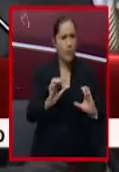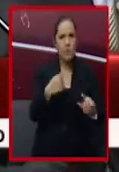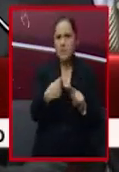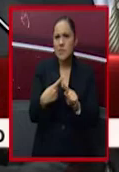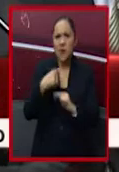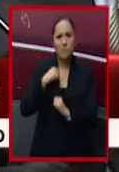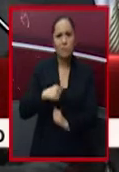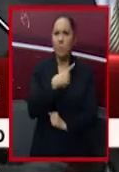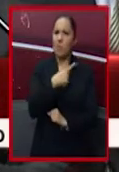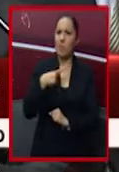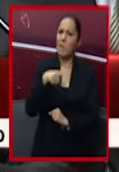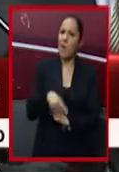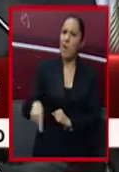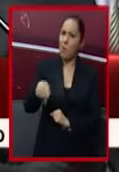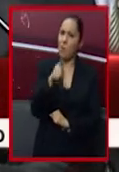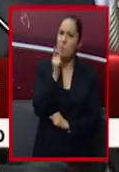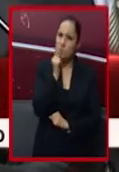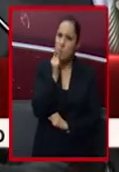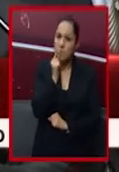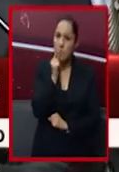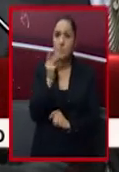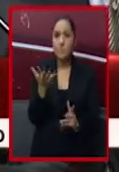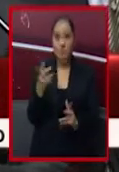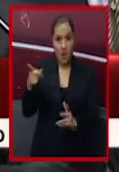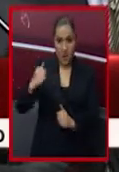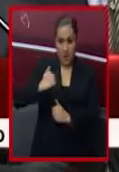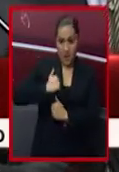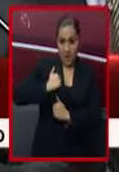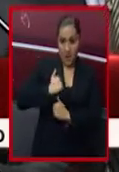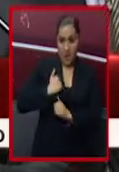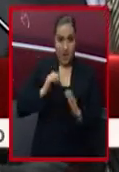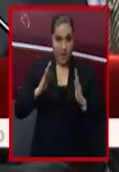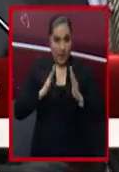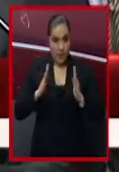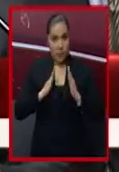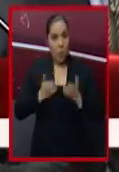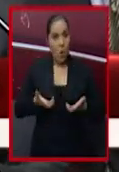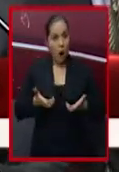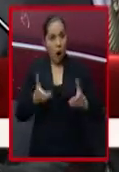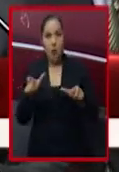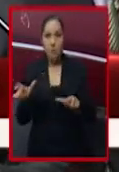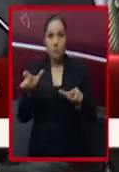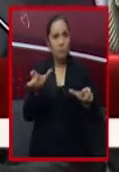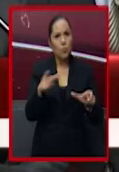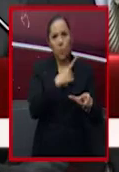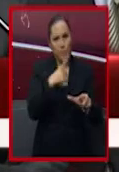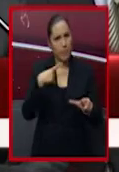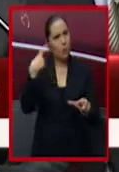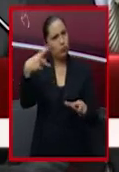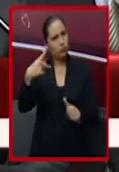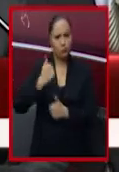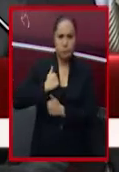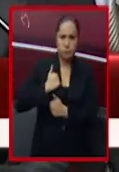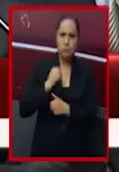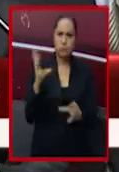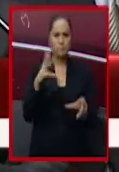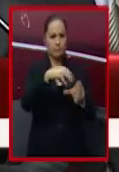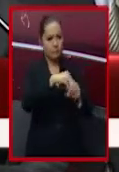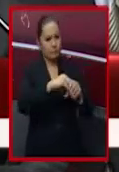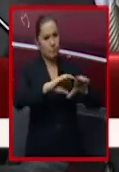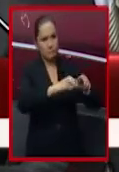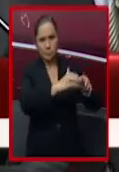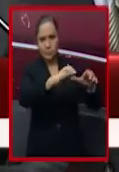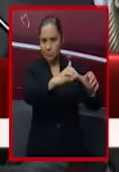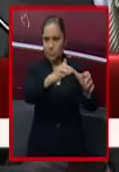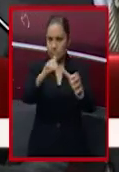y que en ese sentido el ejército tiene que volver a sus cuarteles. Esto lo consideramos muy relevante